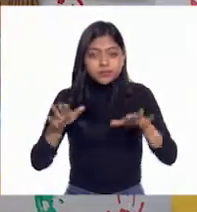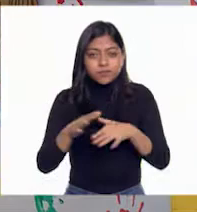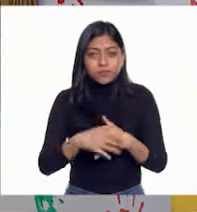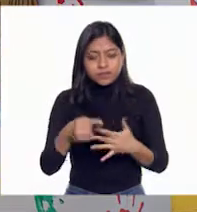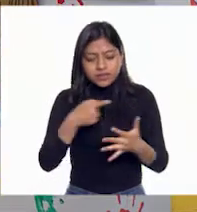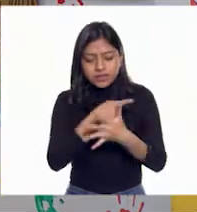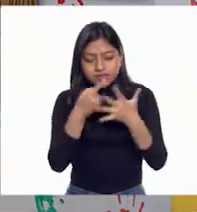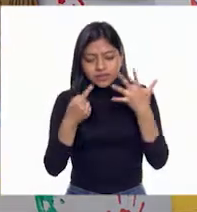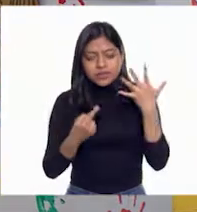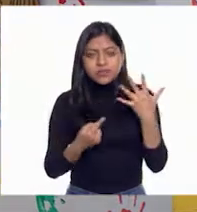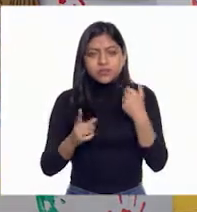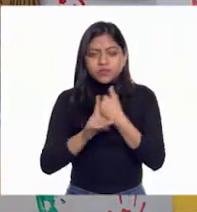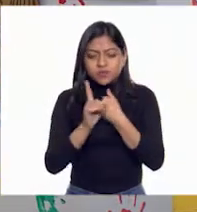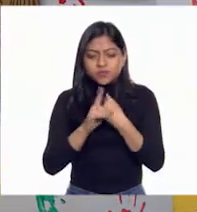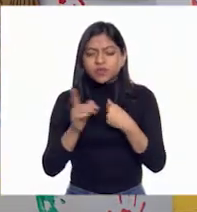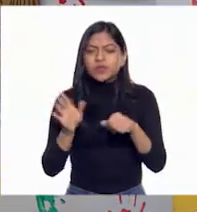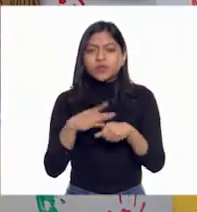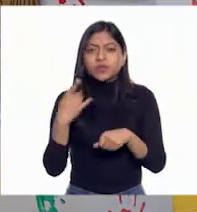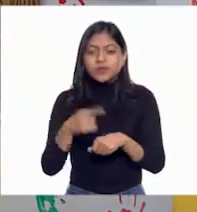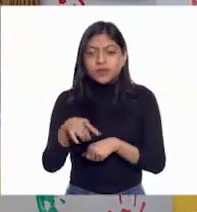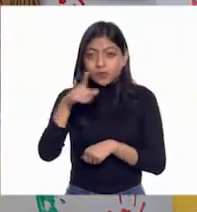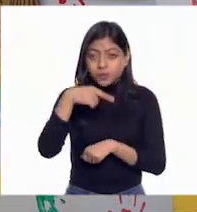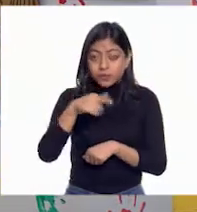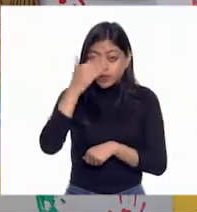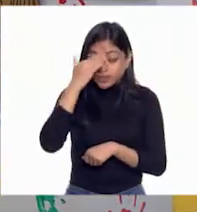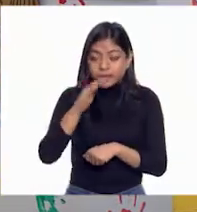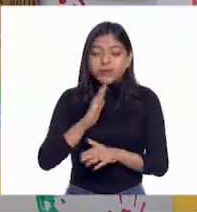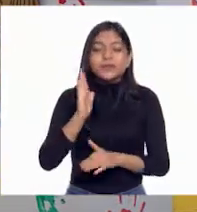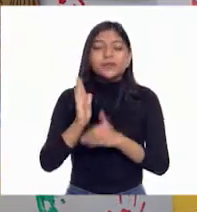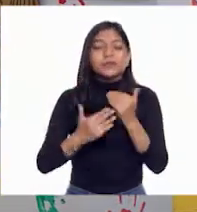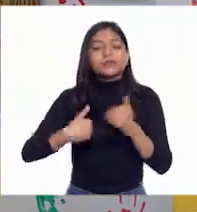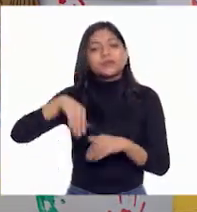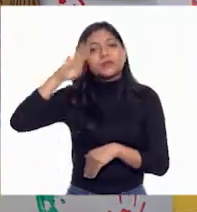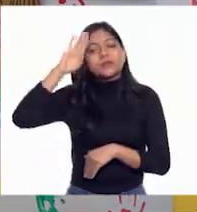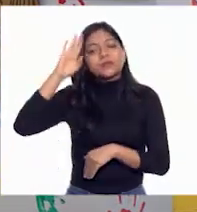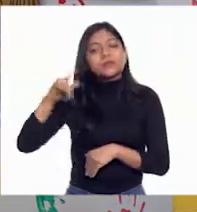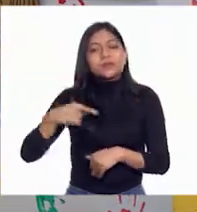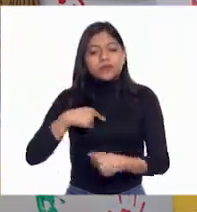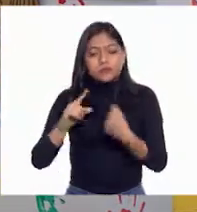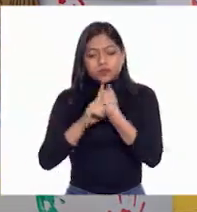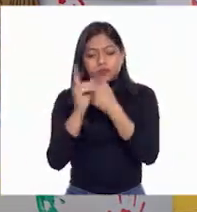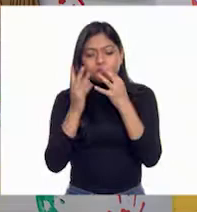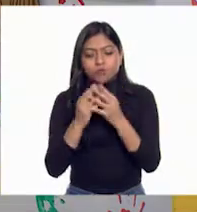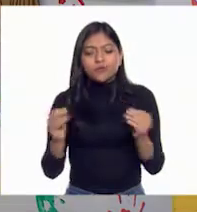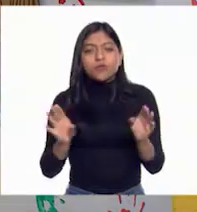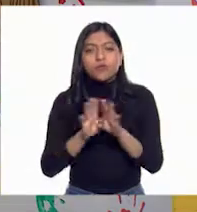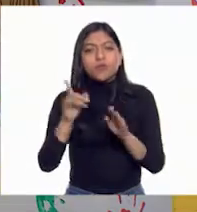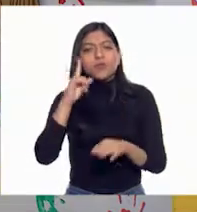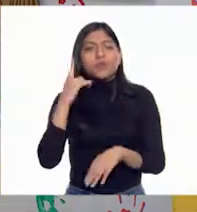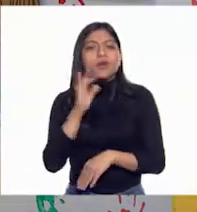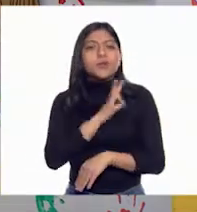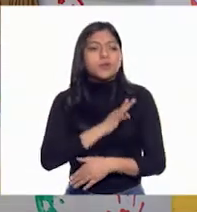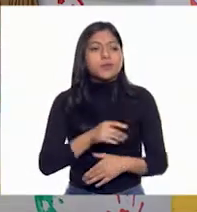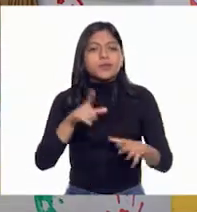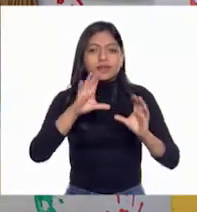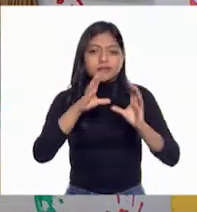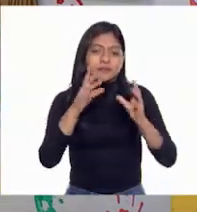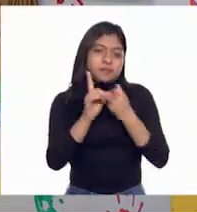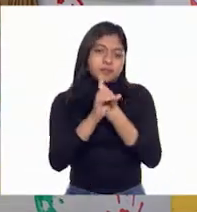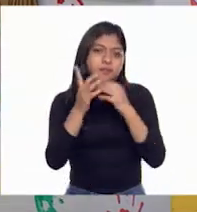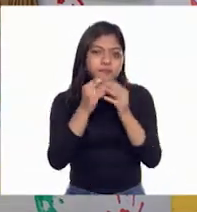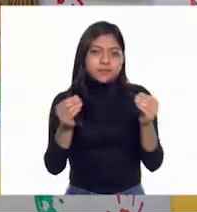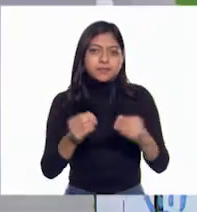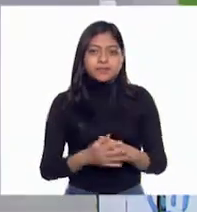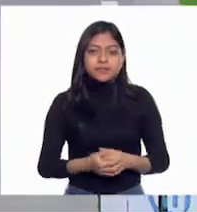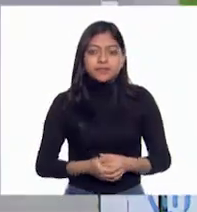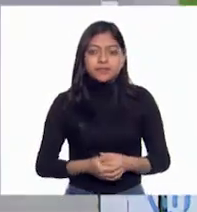provocan esta situación. De esa manera podemos pensar en las distintas soluciones que existen para resolverlo. Ay, sí,